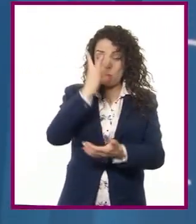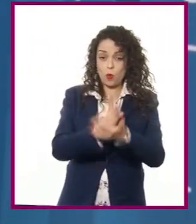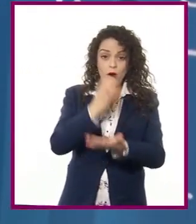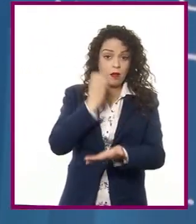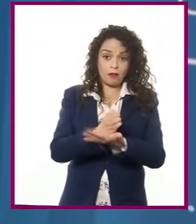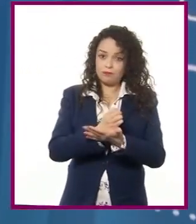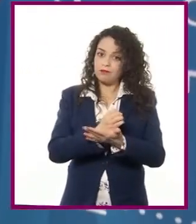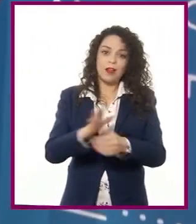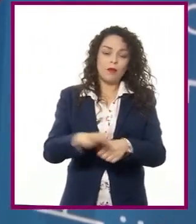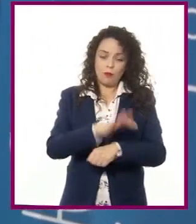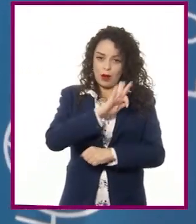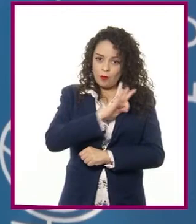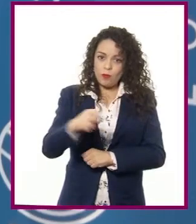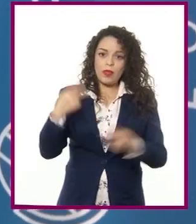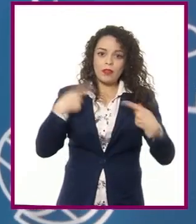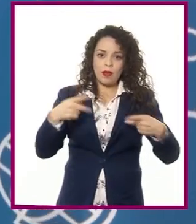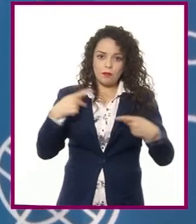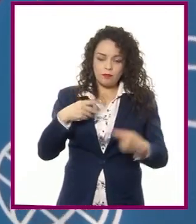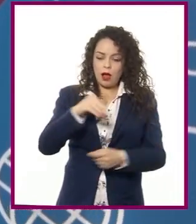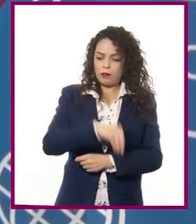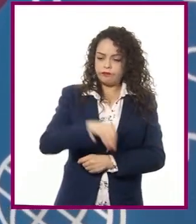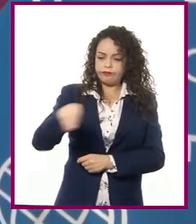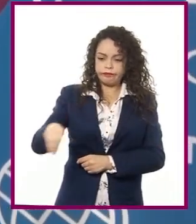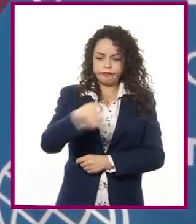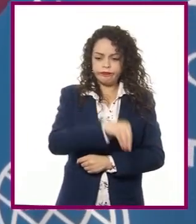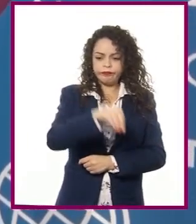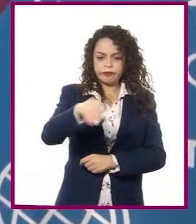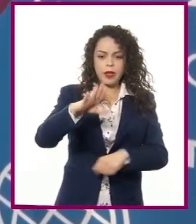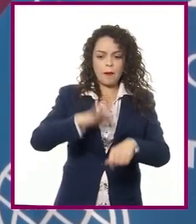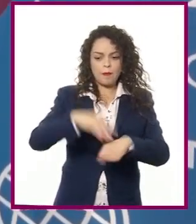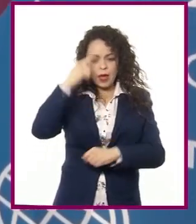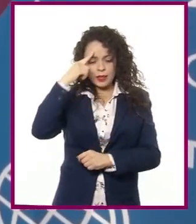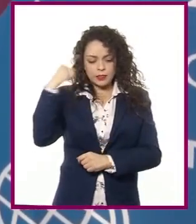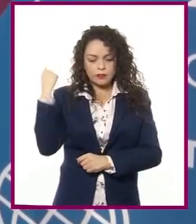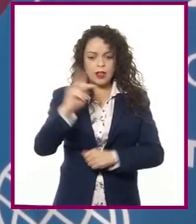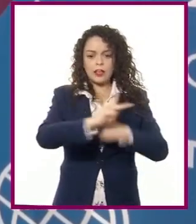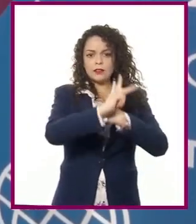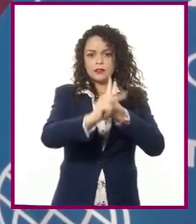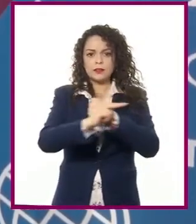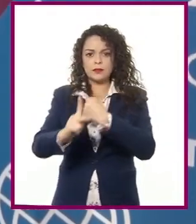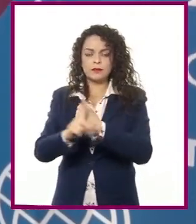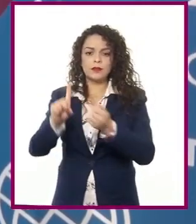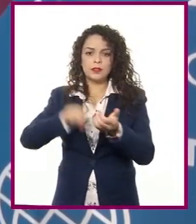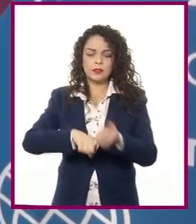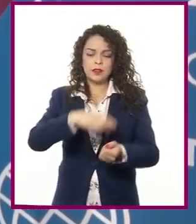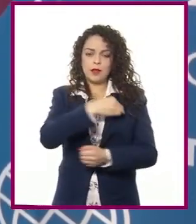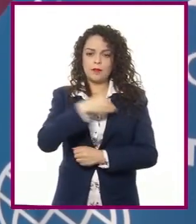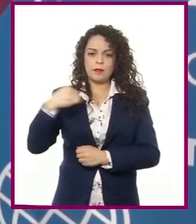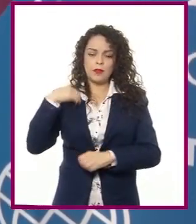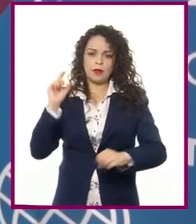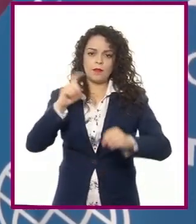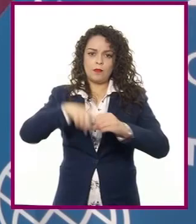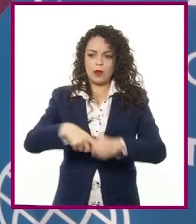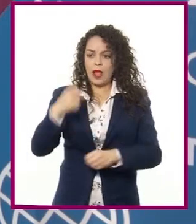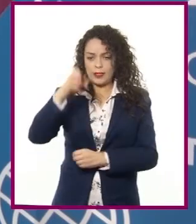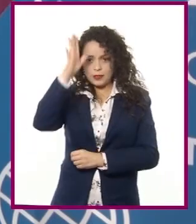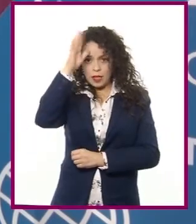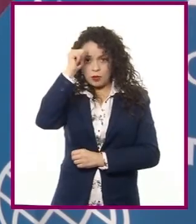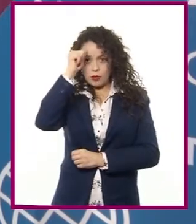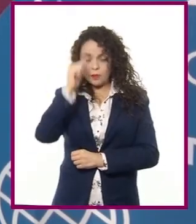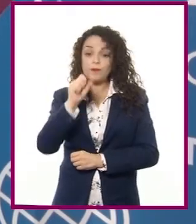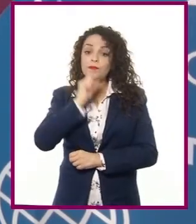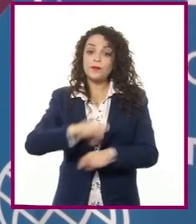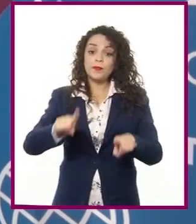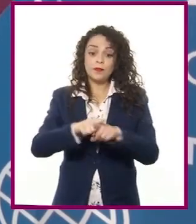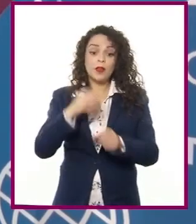las personas un desplazamiento más fácil entre los territorios miembros del mercado. Algo similar ocurre hoy en